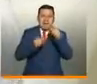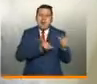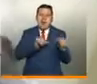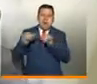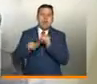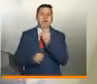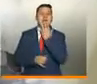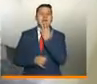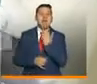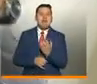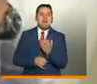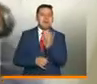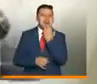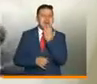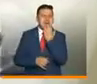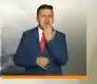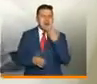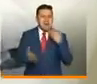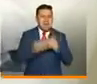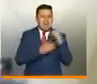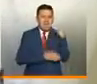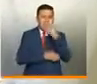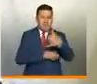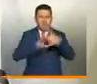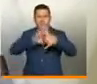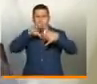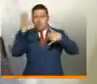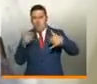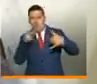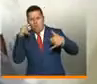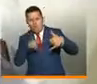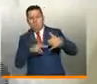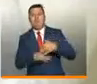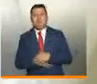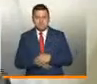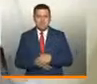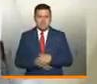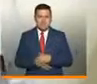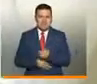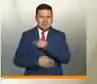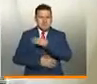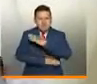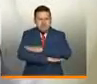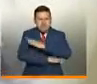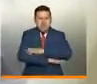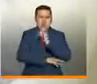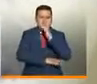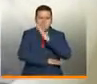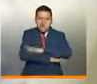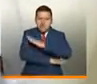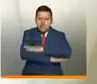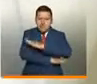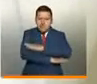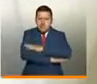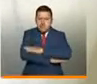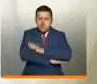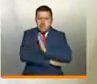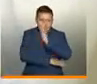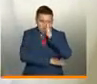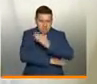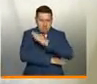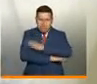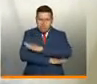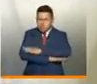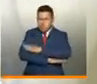fue el ejemplo, ha venido haciendo el ejemplo del mundo. Vamos a ser los más juiciosos, los más aplicados, los más